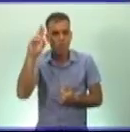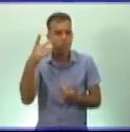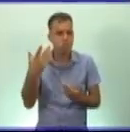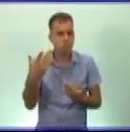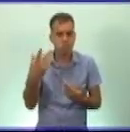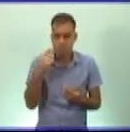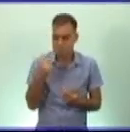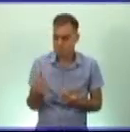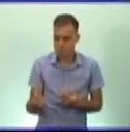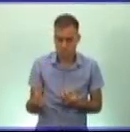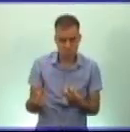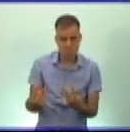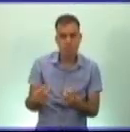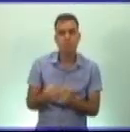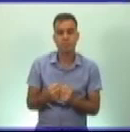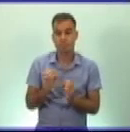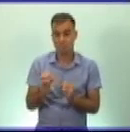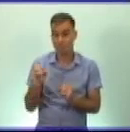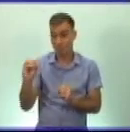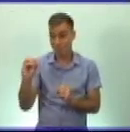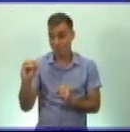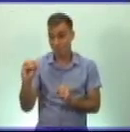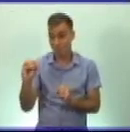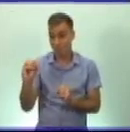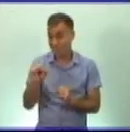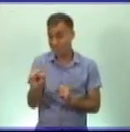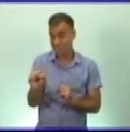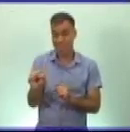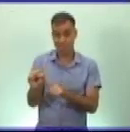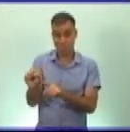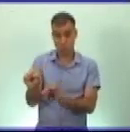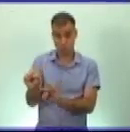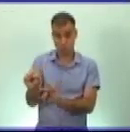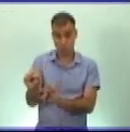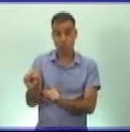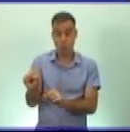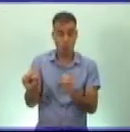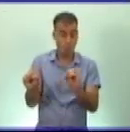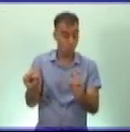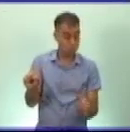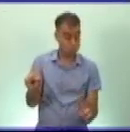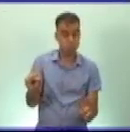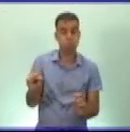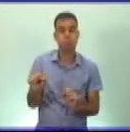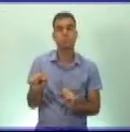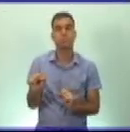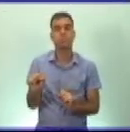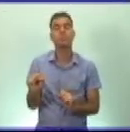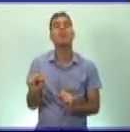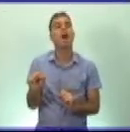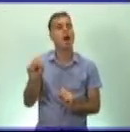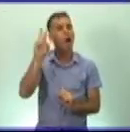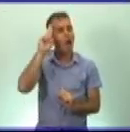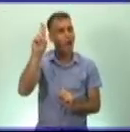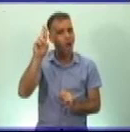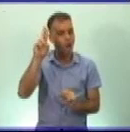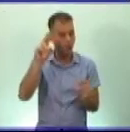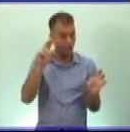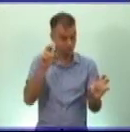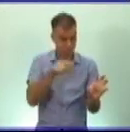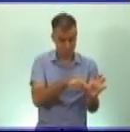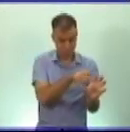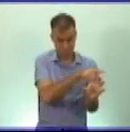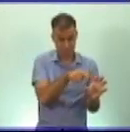tanto del elemento unido al oxígeno, en este caso el azufre, como el subíndice del oxígeno. Recuerden que cuando no hay ningún